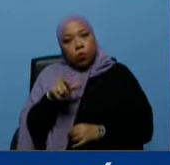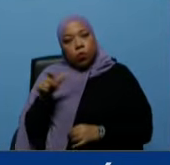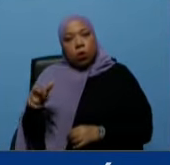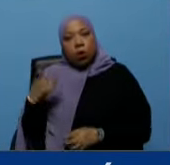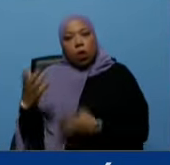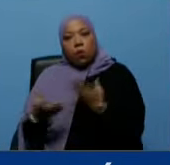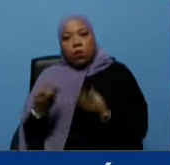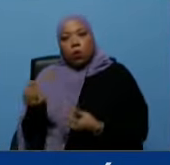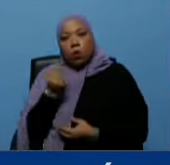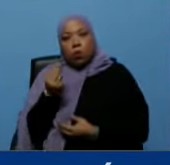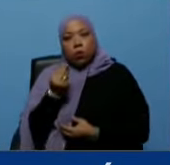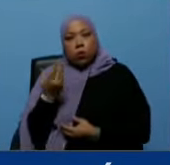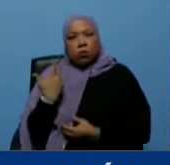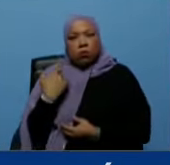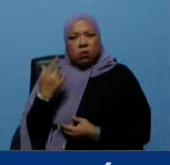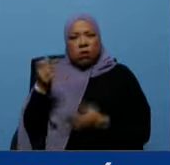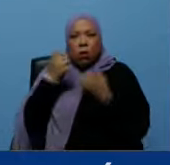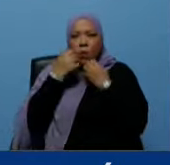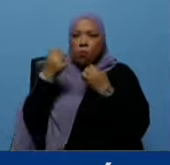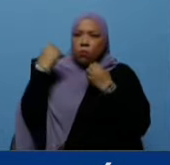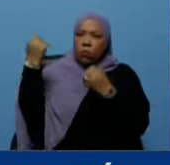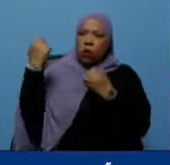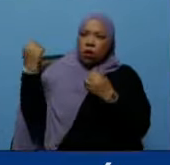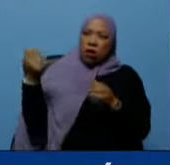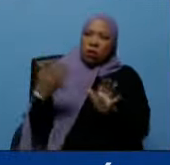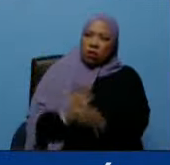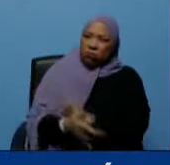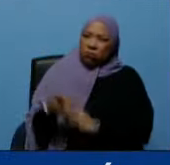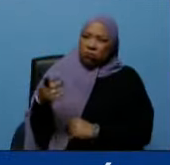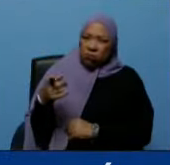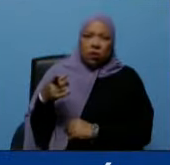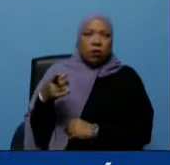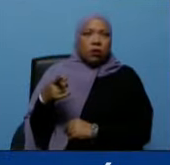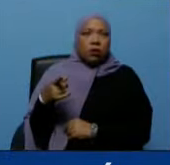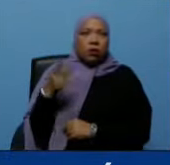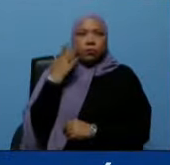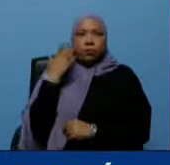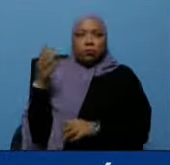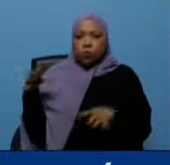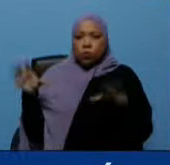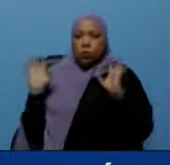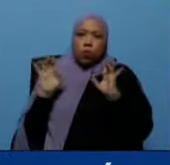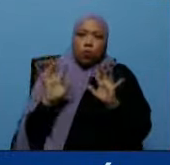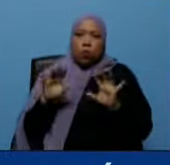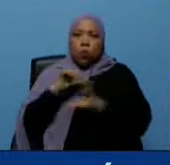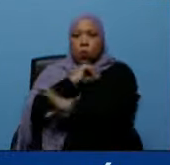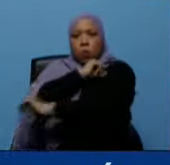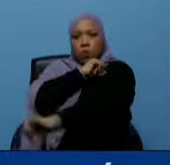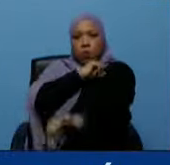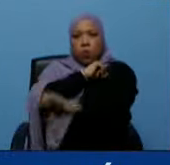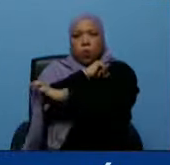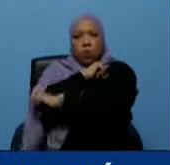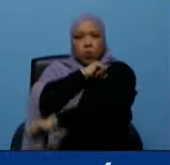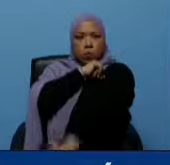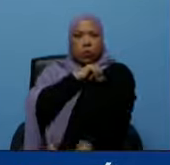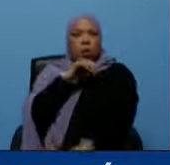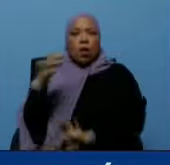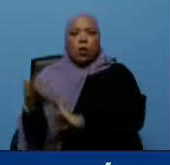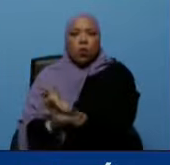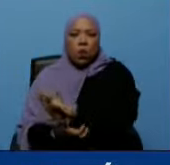CLAP. ¿Se puede llamar eso protesta? Es protesta ir a quemar un grupo de delincuentes, todos están capturados.